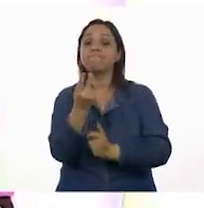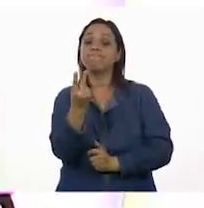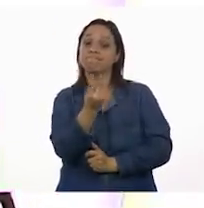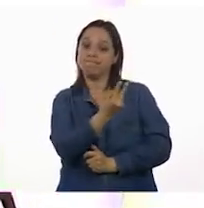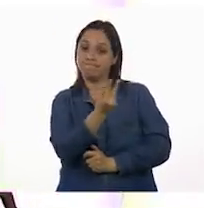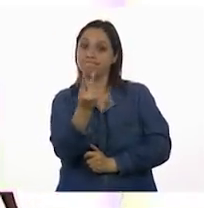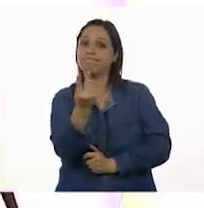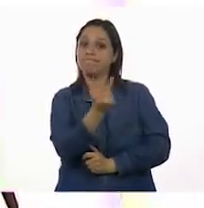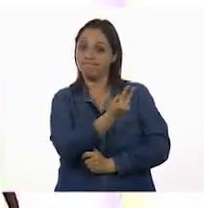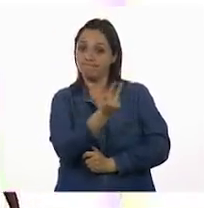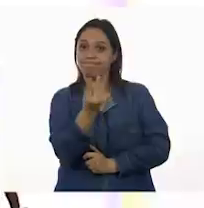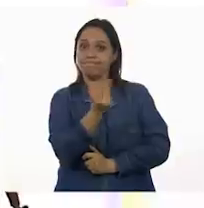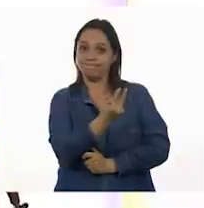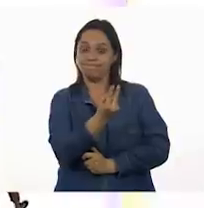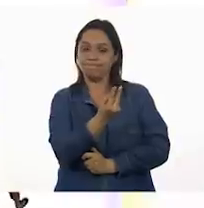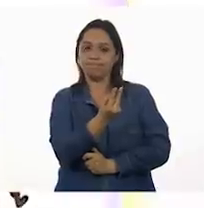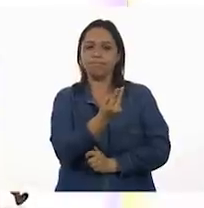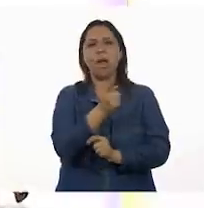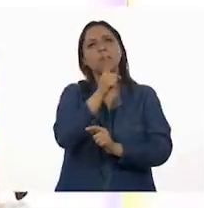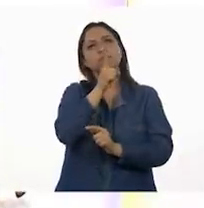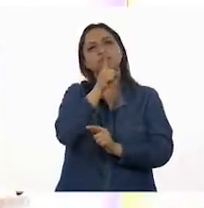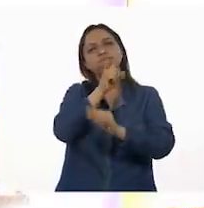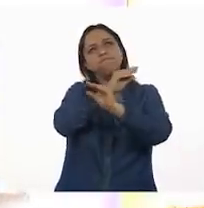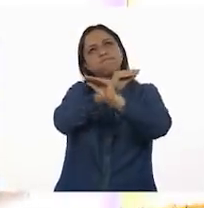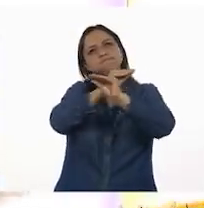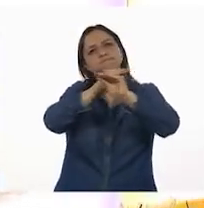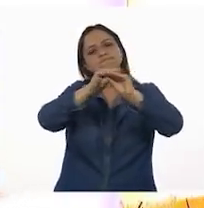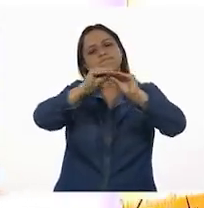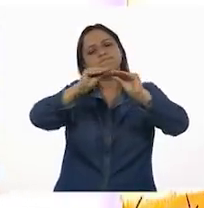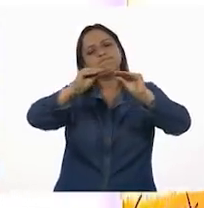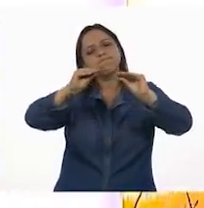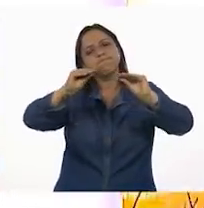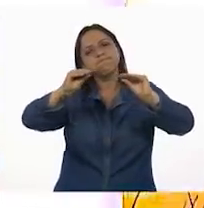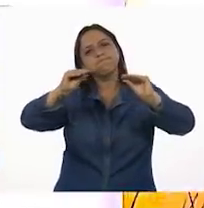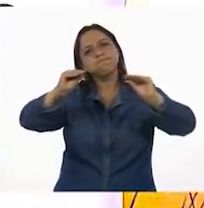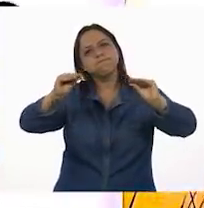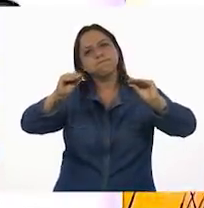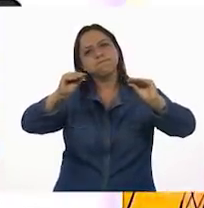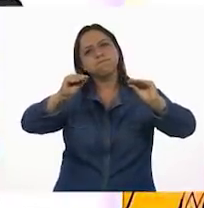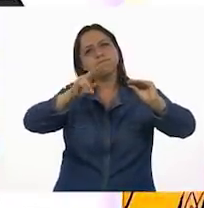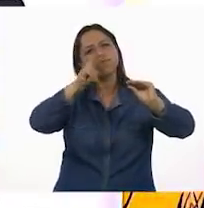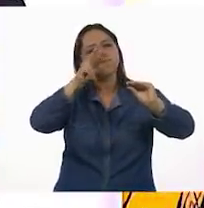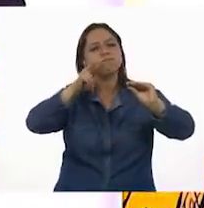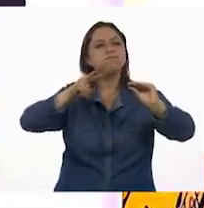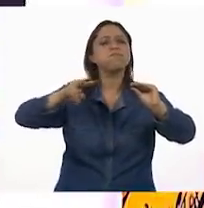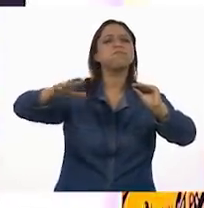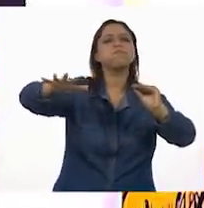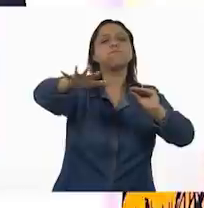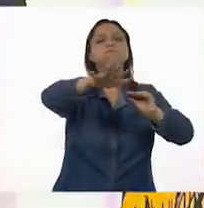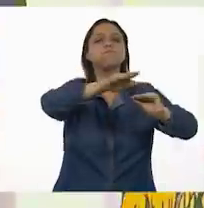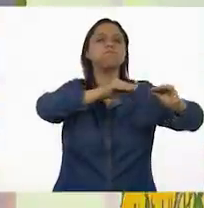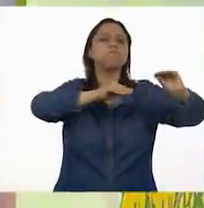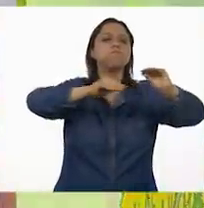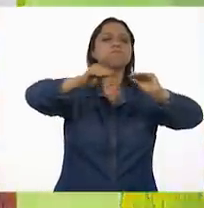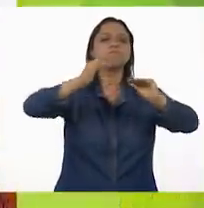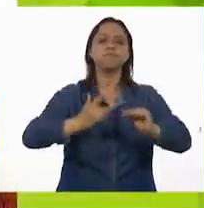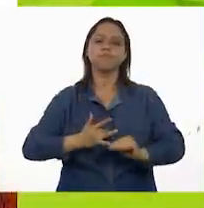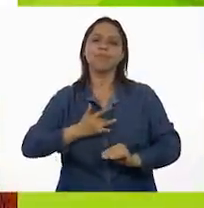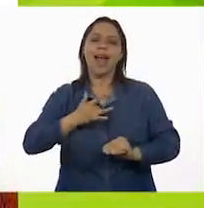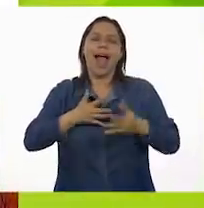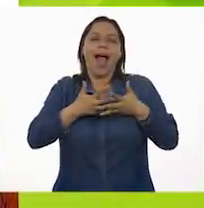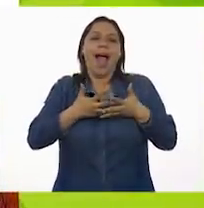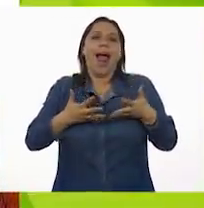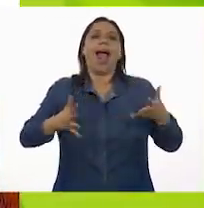Eto. Estar en silencio y observar los pequeños movimientos en el valle y sentirse grandes